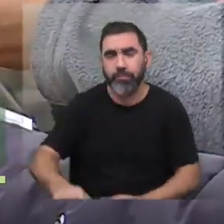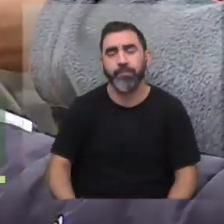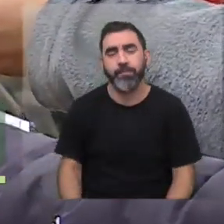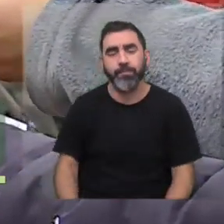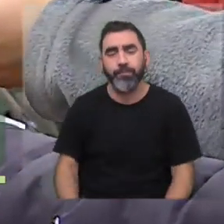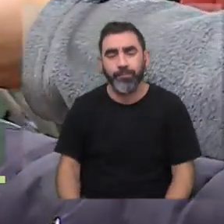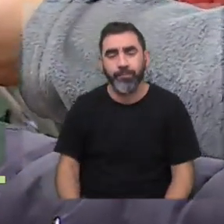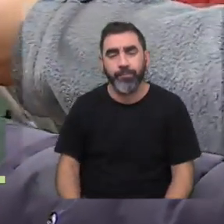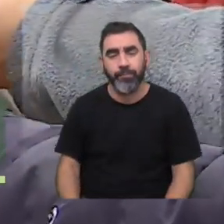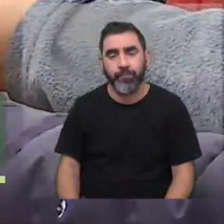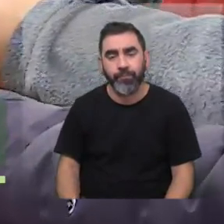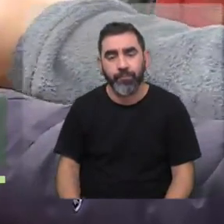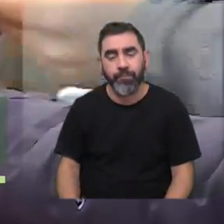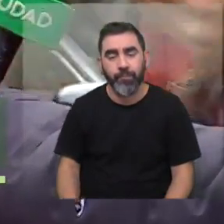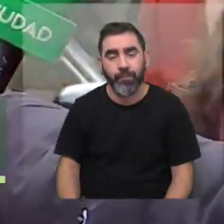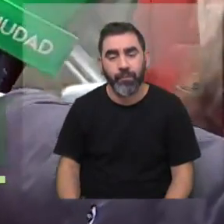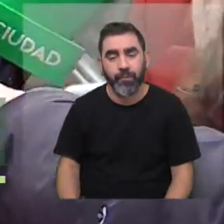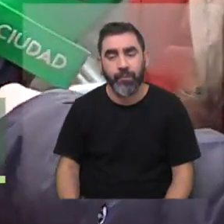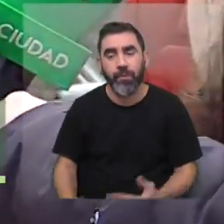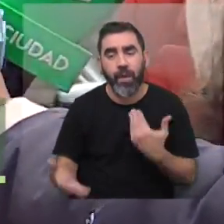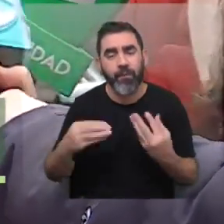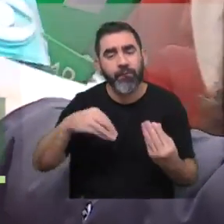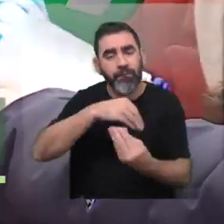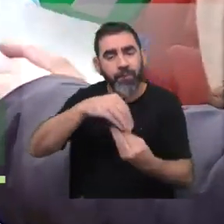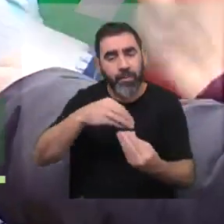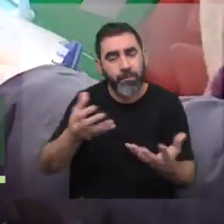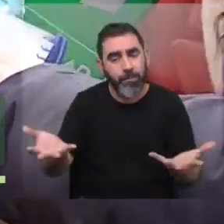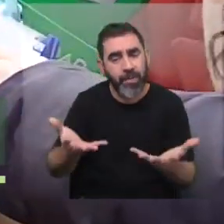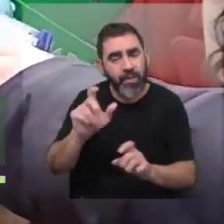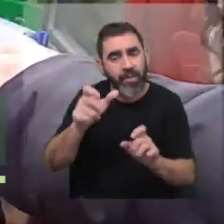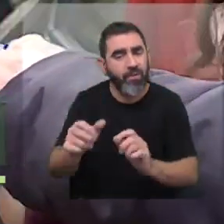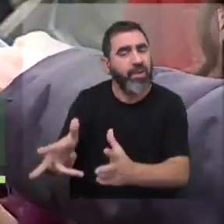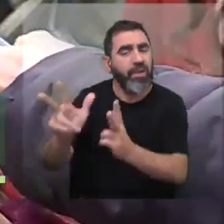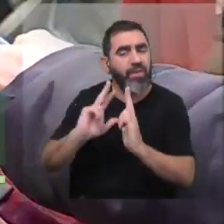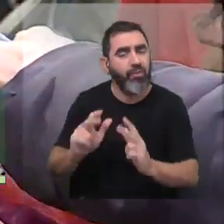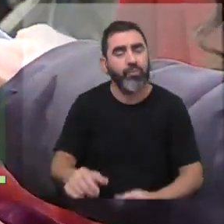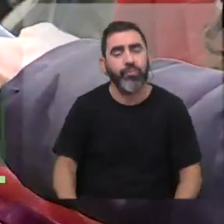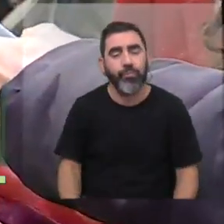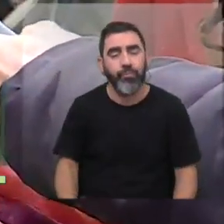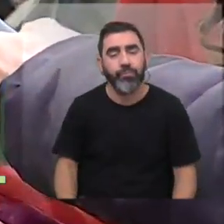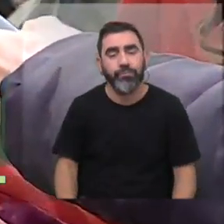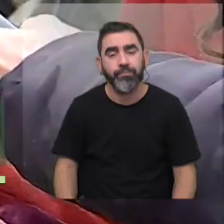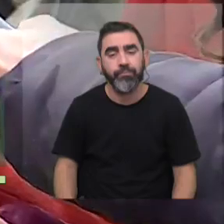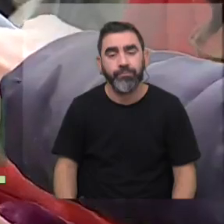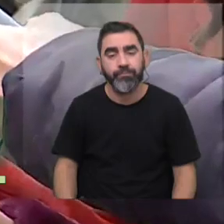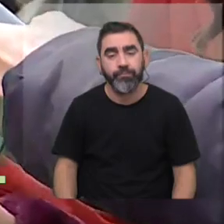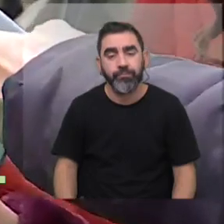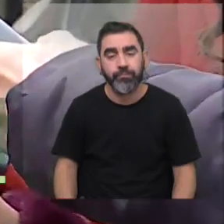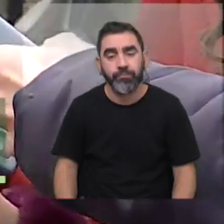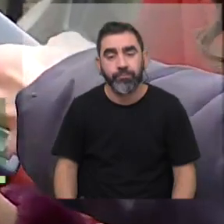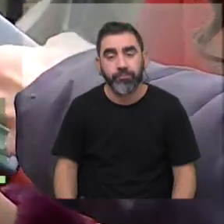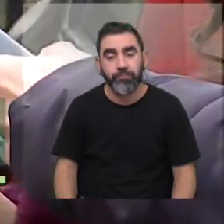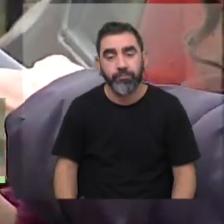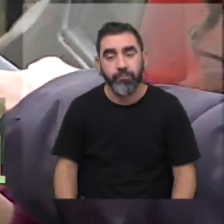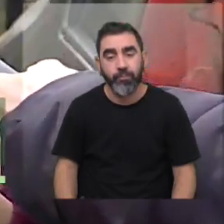necesarios y no apurar tiempos han conversado con familiares por estas horas Qué le han transmitido eh por mi